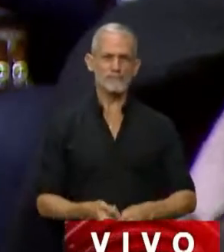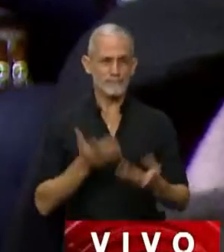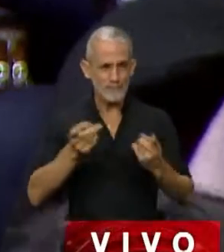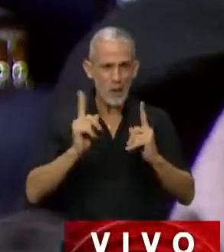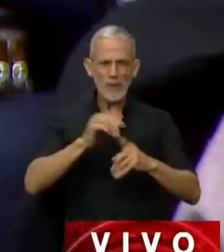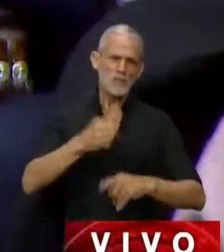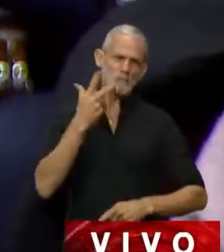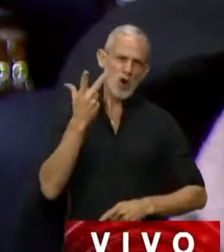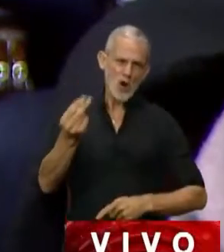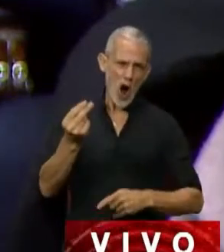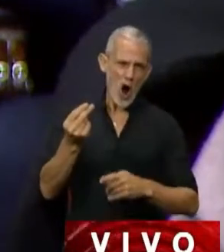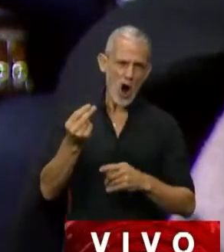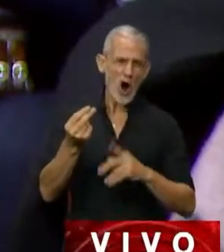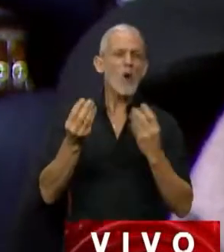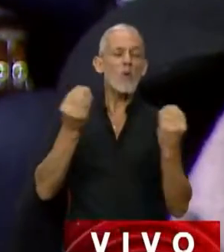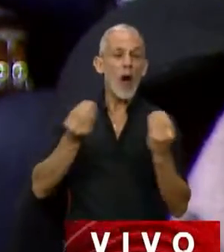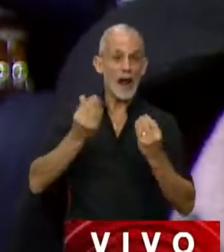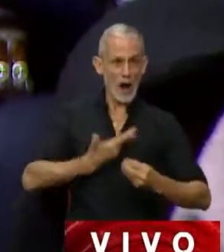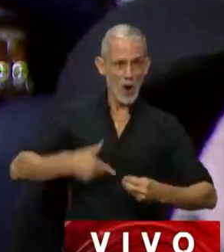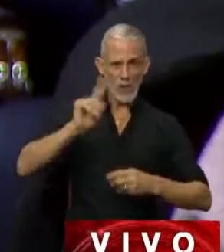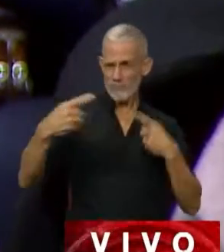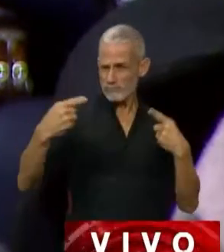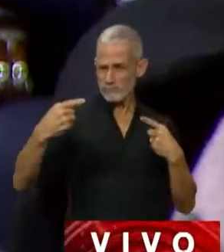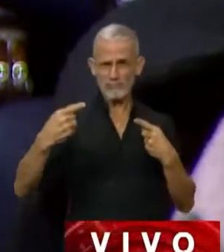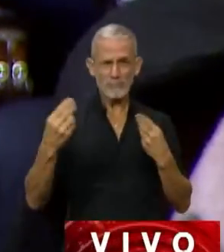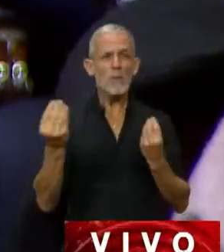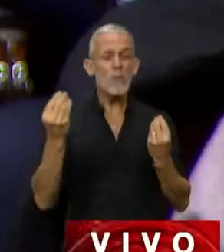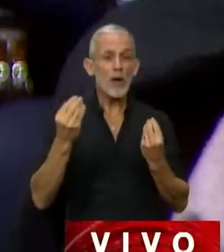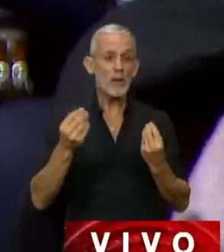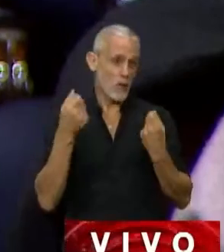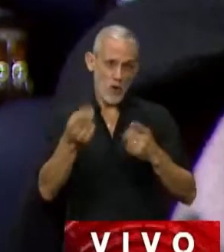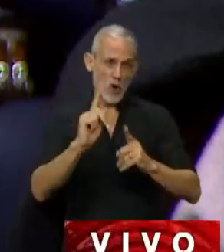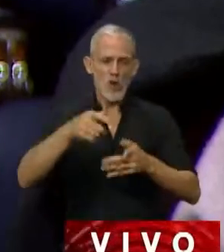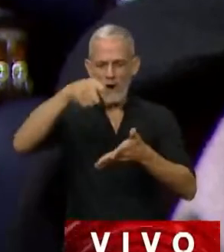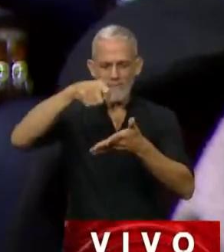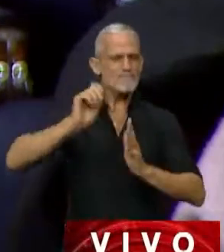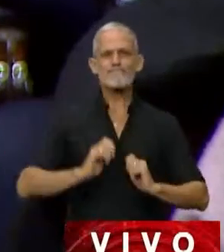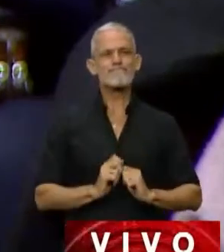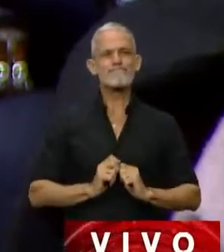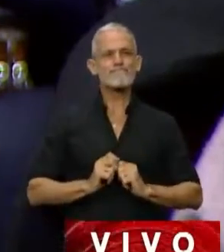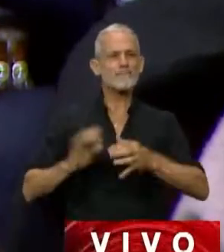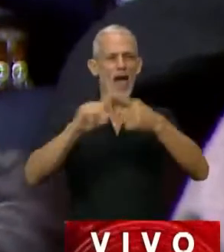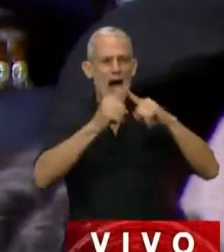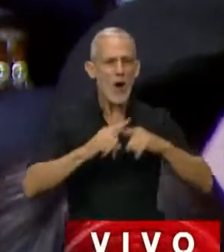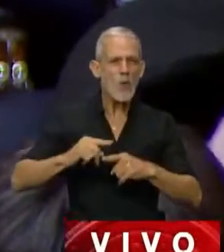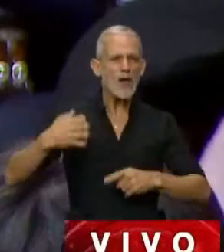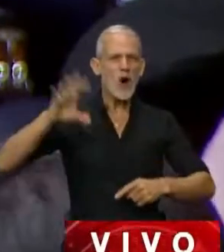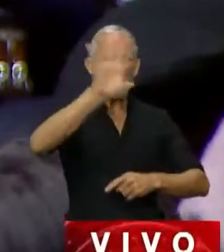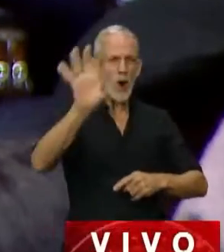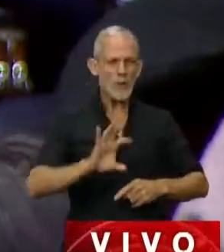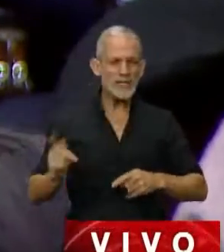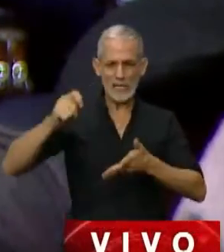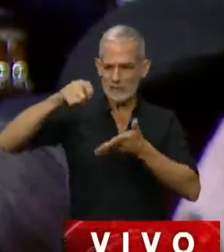y se opuso con crudeza al gobernador cuando se negó y no firmó el pacto fiscal. ¿Y sabe lo